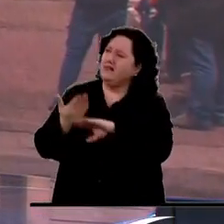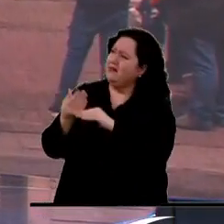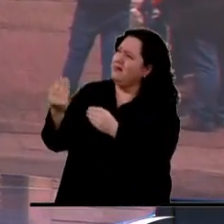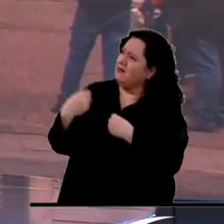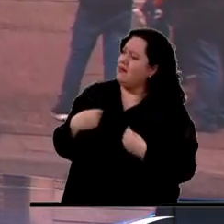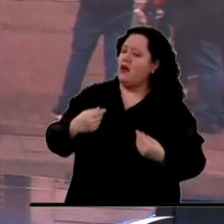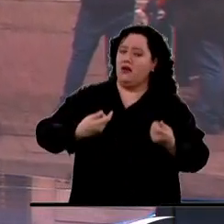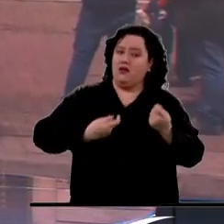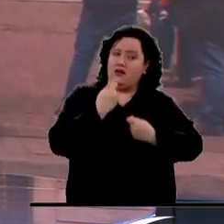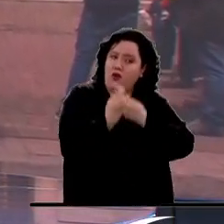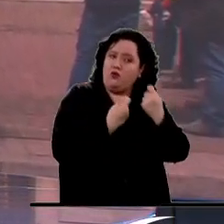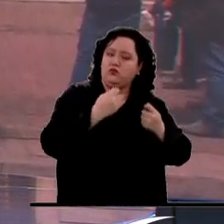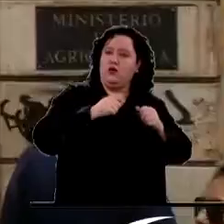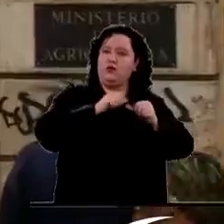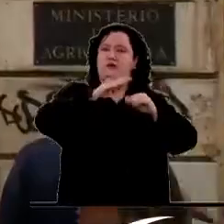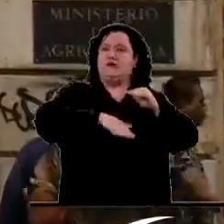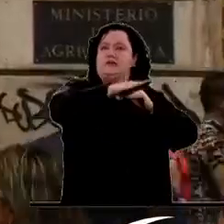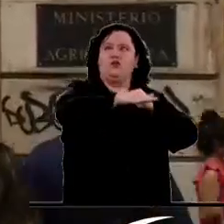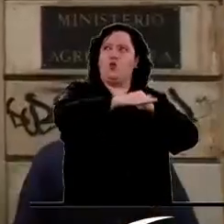estabilidad del sector.